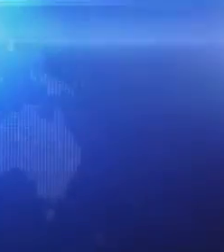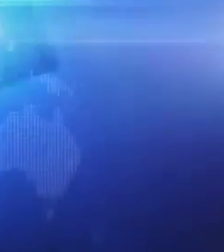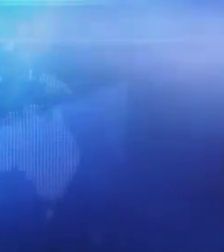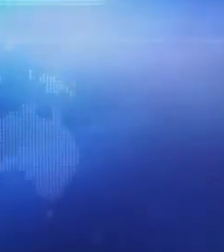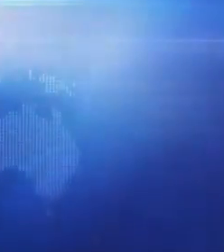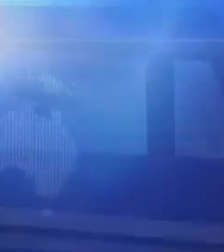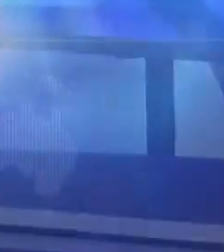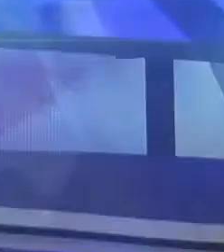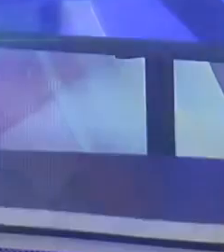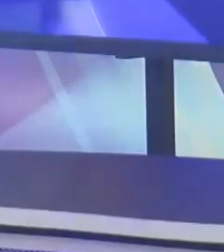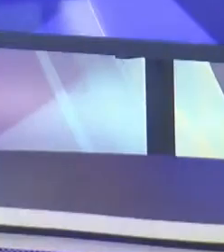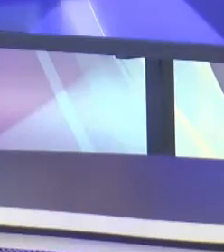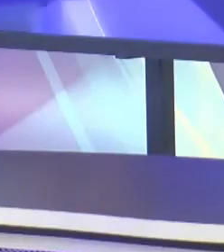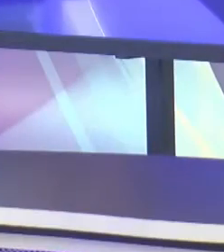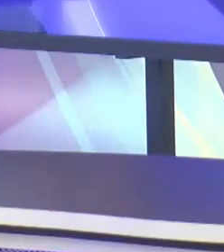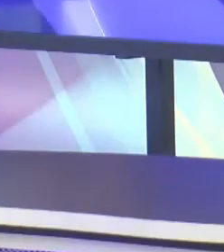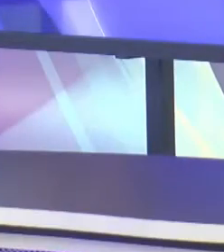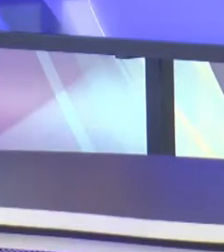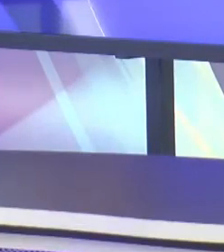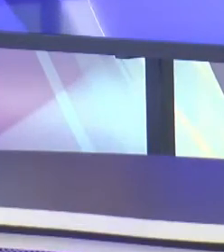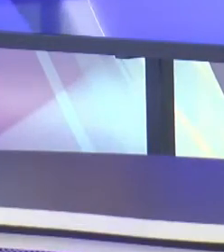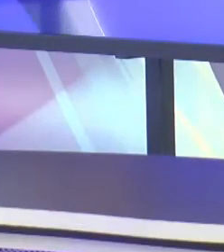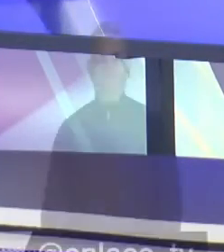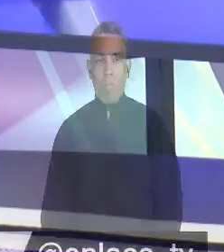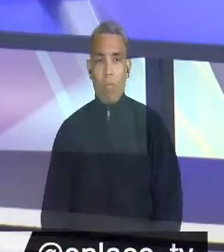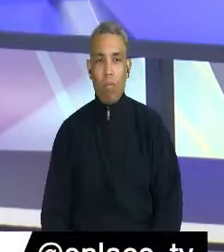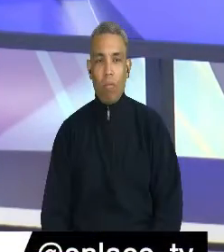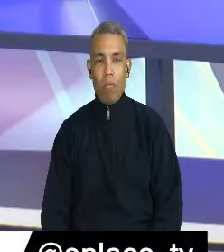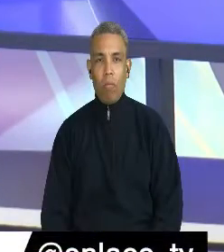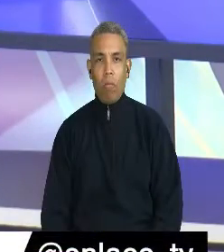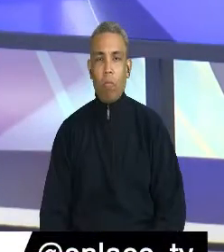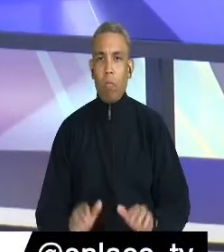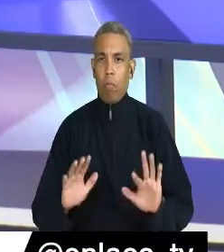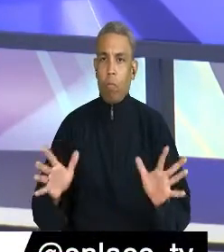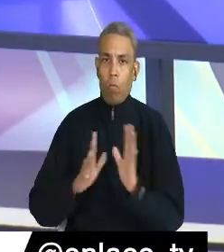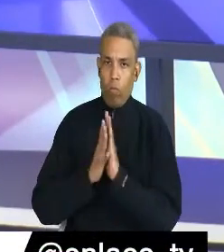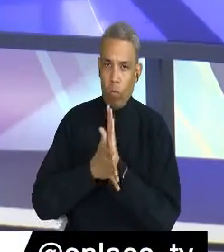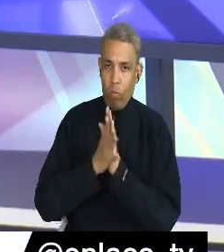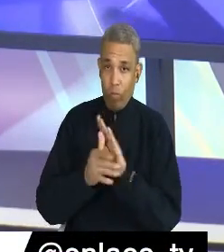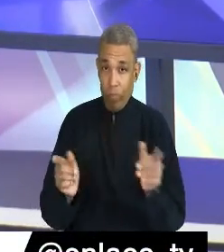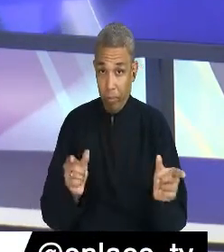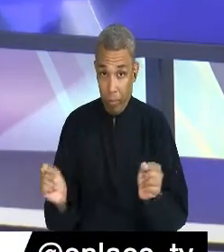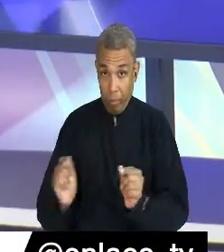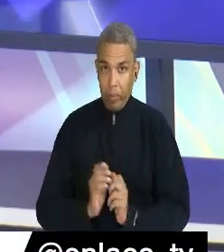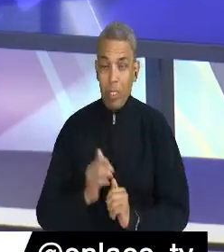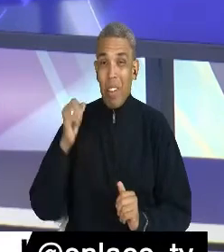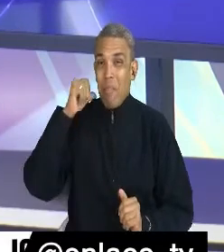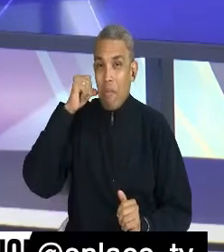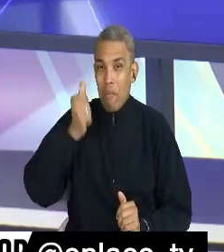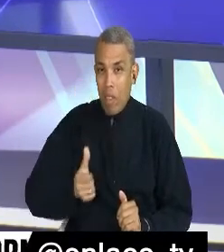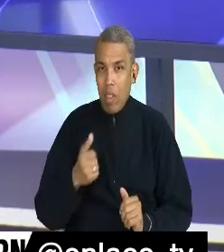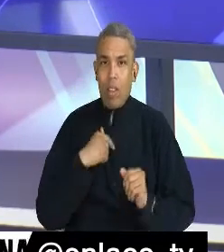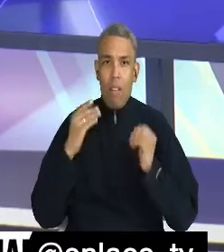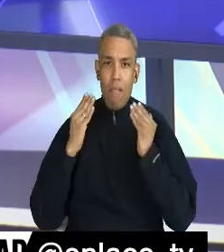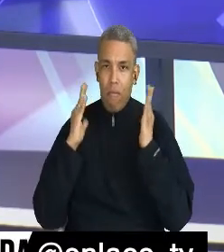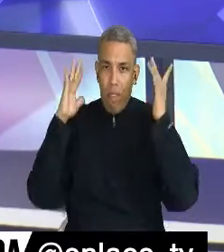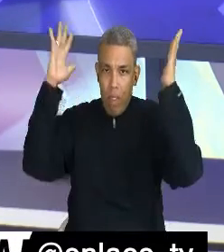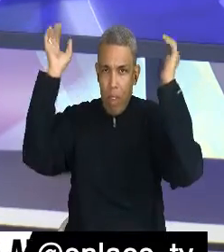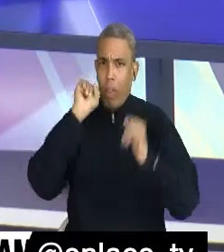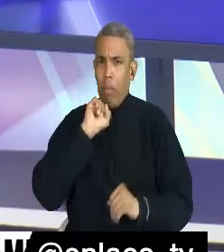no iniciamos con nuestra información ya se tiene todo dispuesto para las actividades del aniversario número 95 de